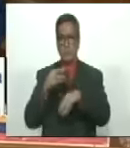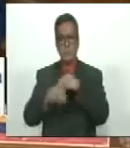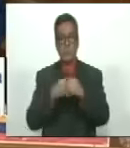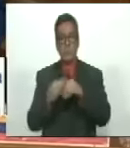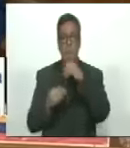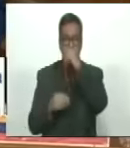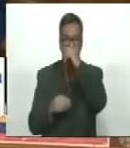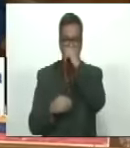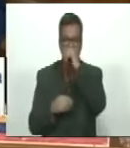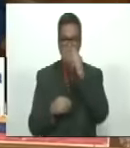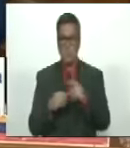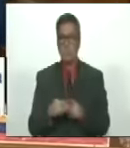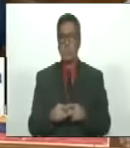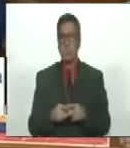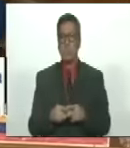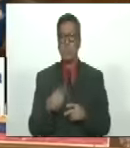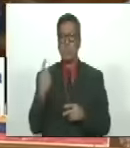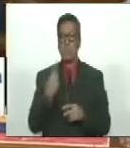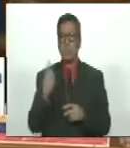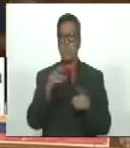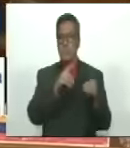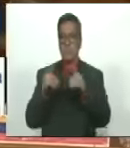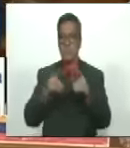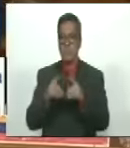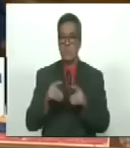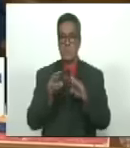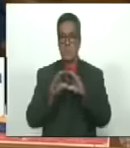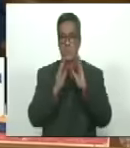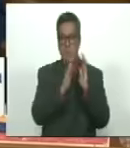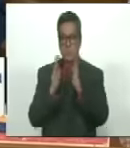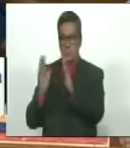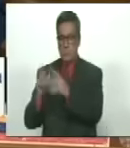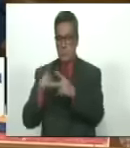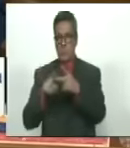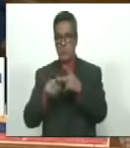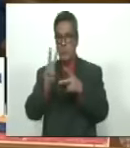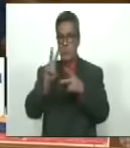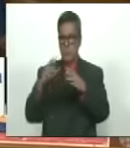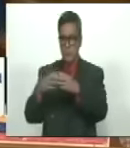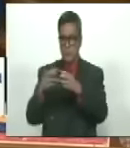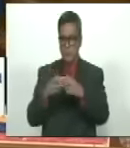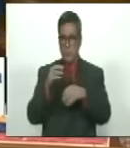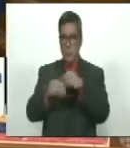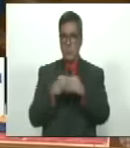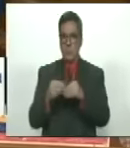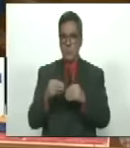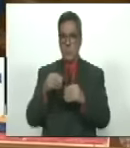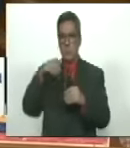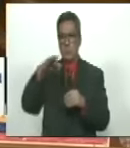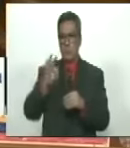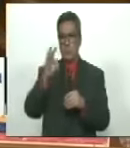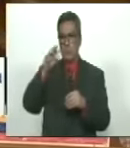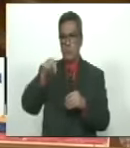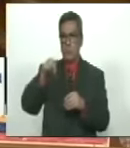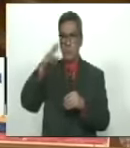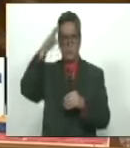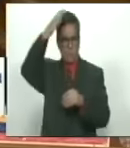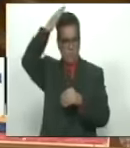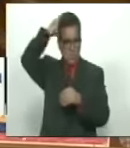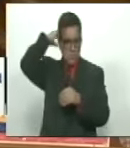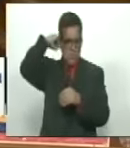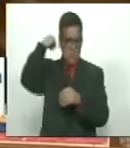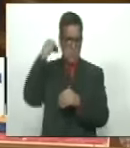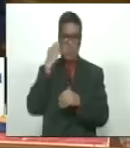hacer. Solamente es un tema de método y de organización. En la mesa 2, que va a ser el Salón Francisco de Miranda, que está a